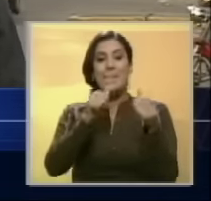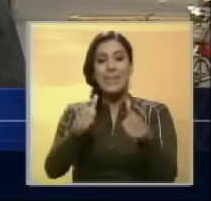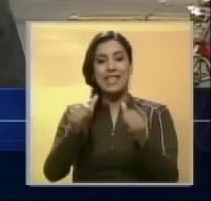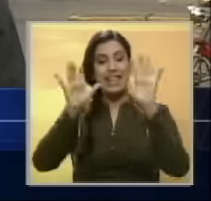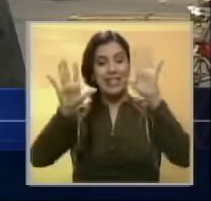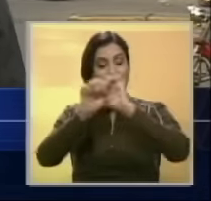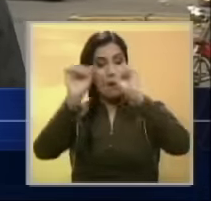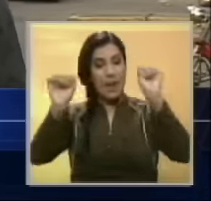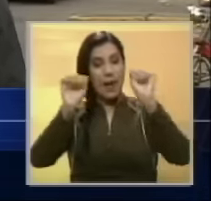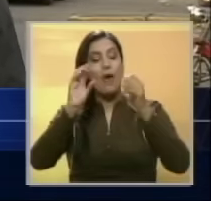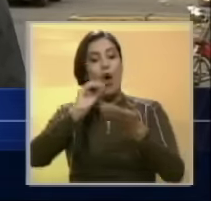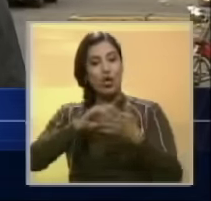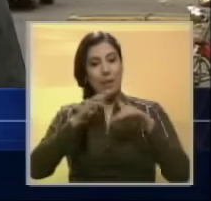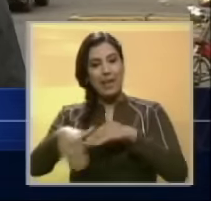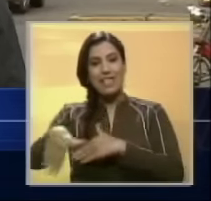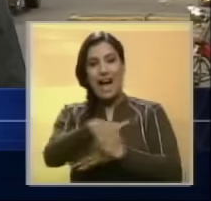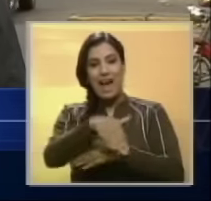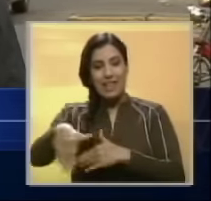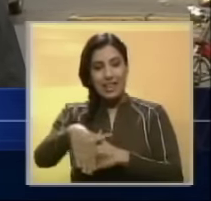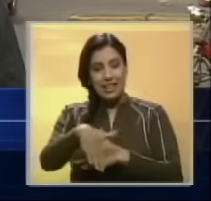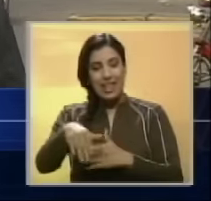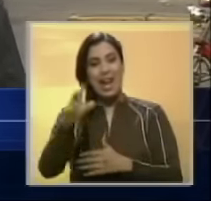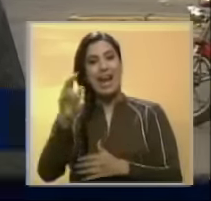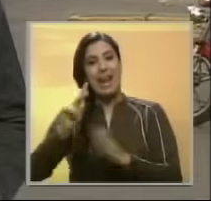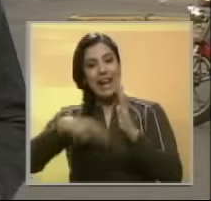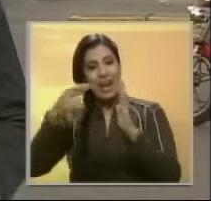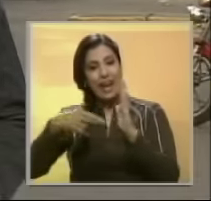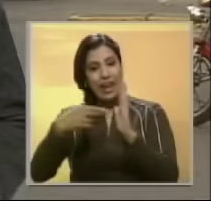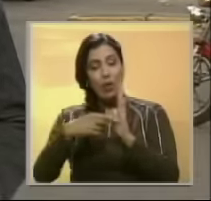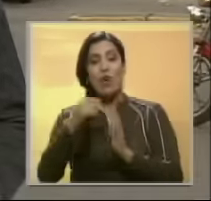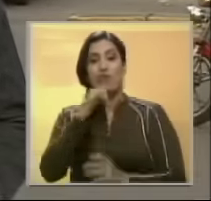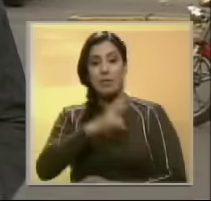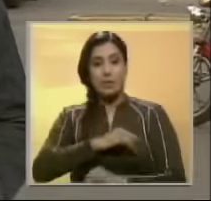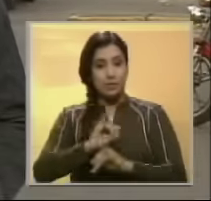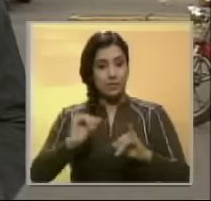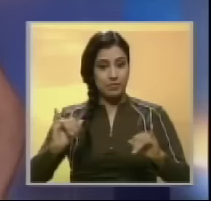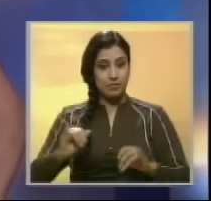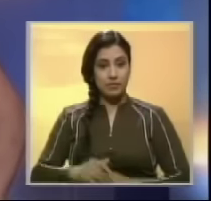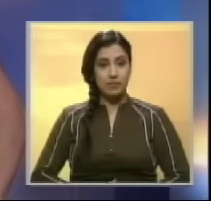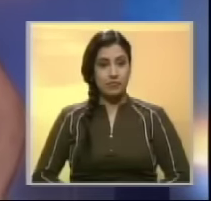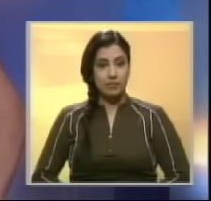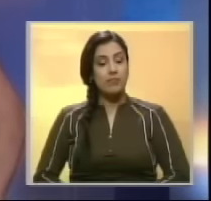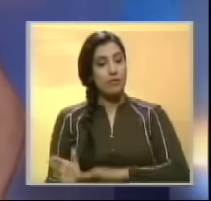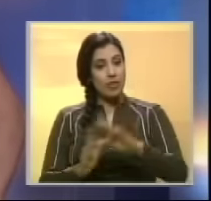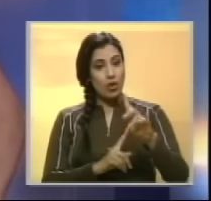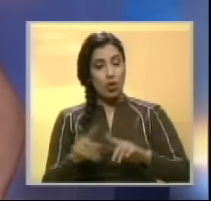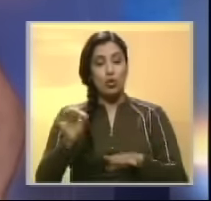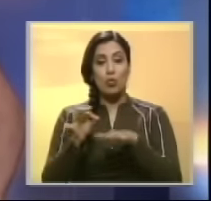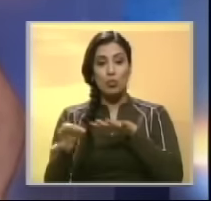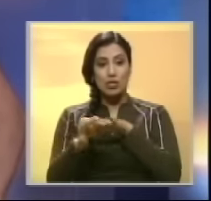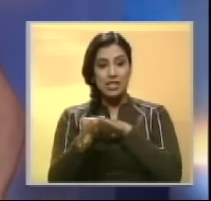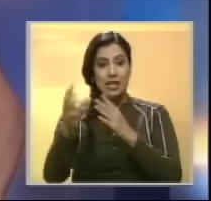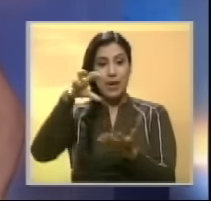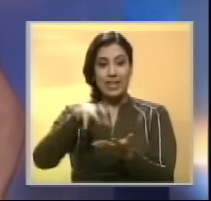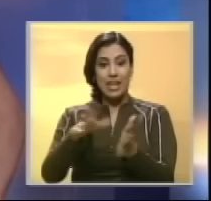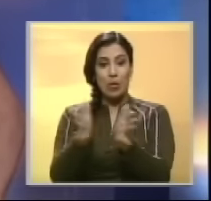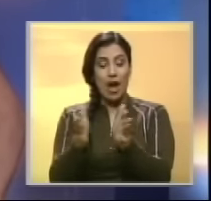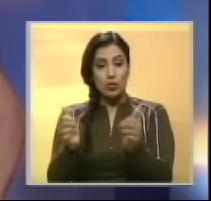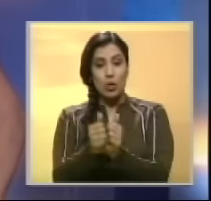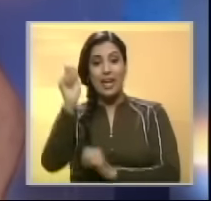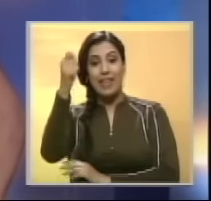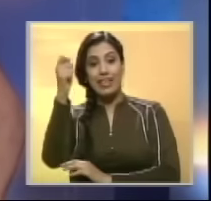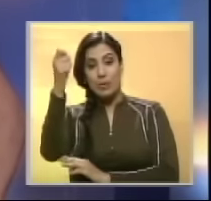las 10 de la mañana en la avenida Casanova zulimar dudamel noticiero benevis en el municipio Nao del estado en suate